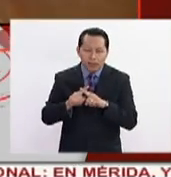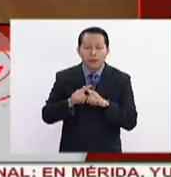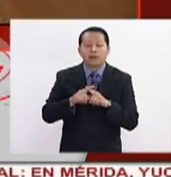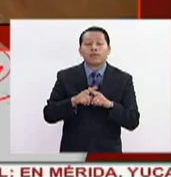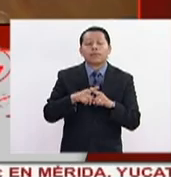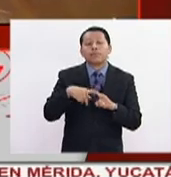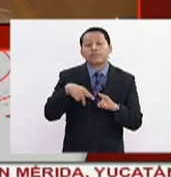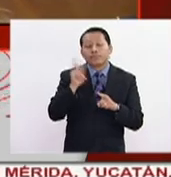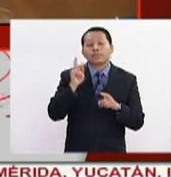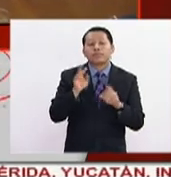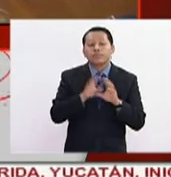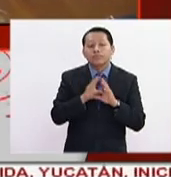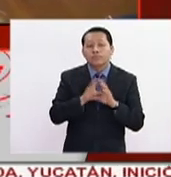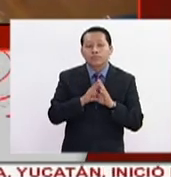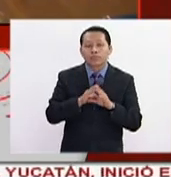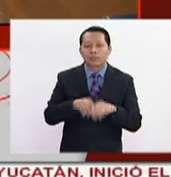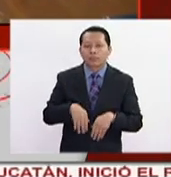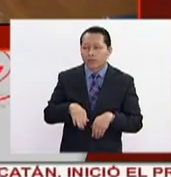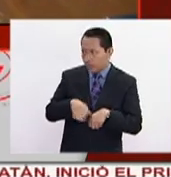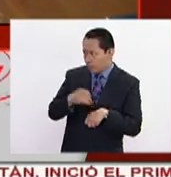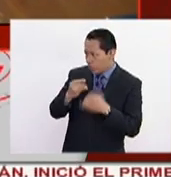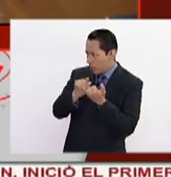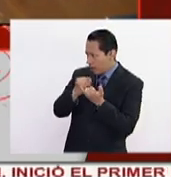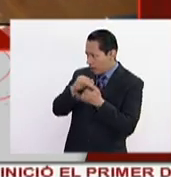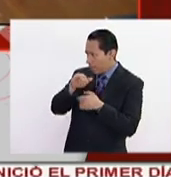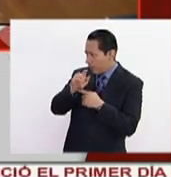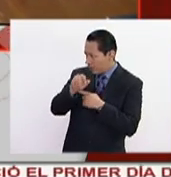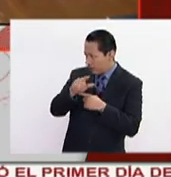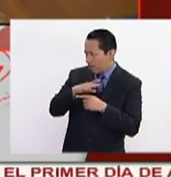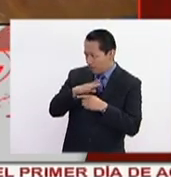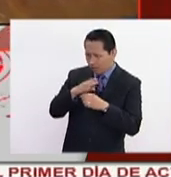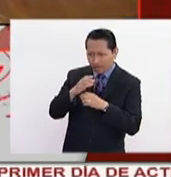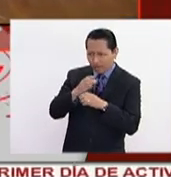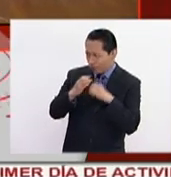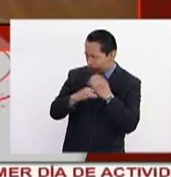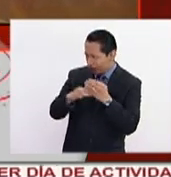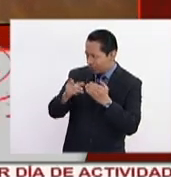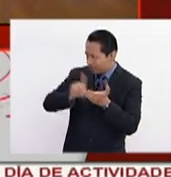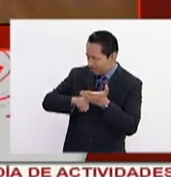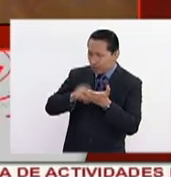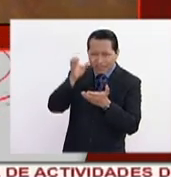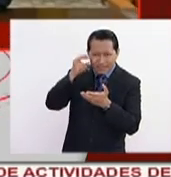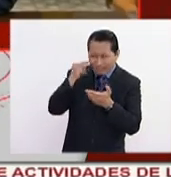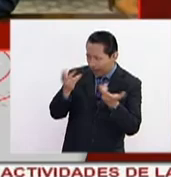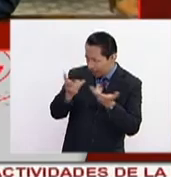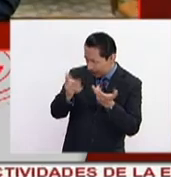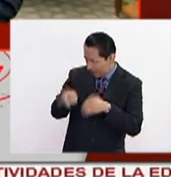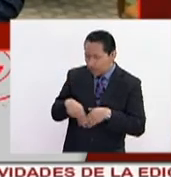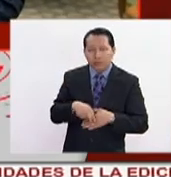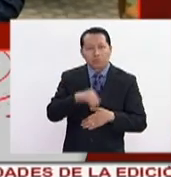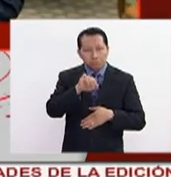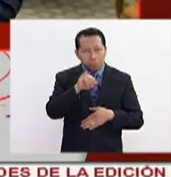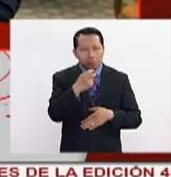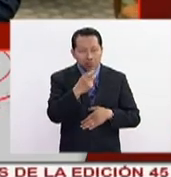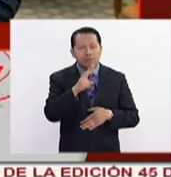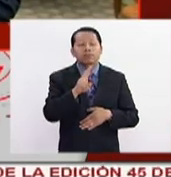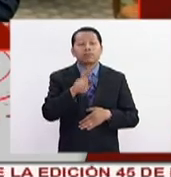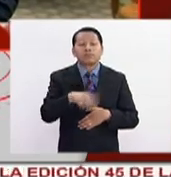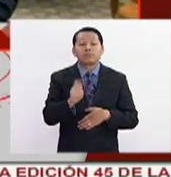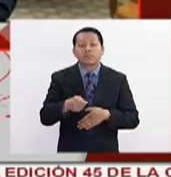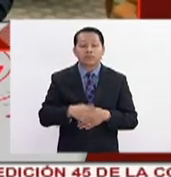seguir todos los... Incluso las partes de los misiles son hechas en China, ¿no? Exactamente. No seguir todo lo que Estados Unidos está